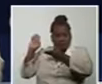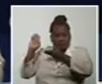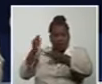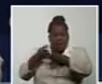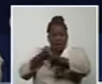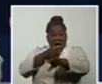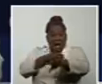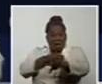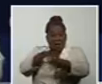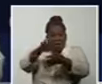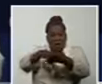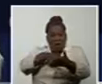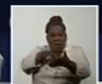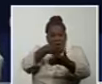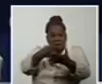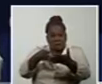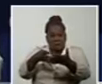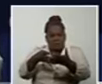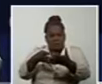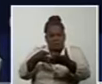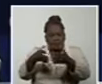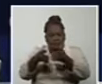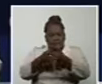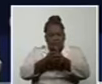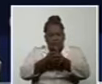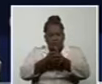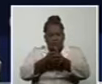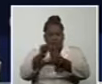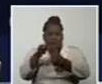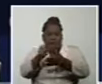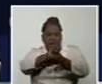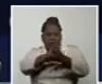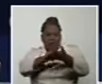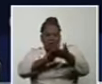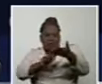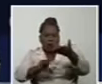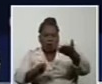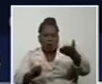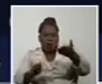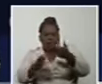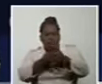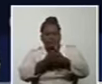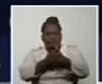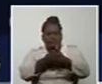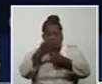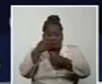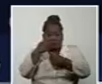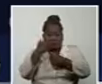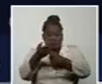cuadro, en relación con el artículo que nosotros también lo revisamos,